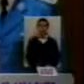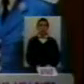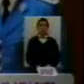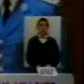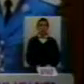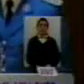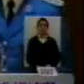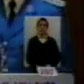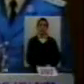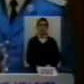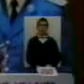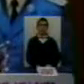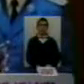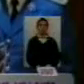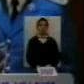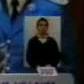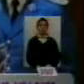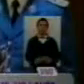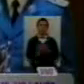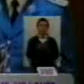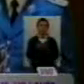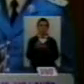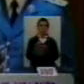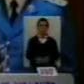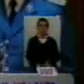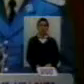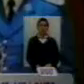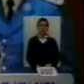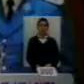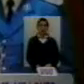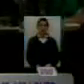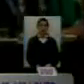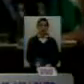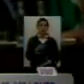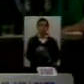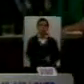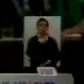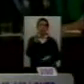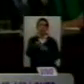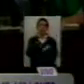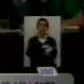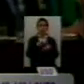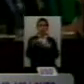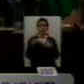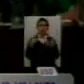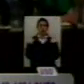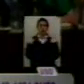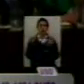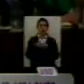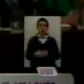Bueno, año pasado, usted me decía, ha invertido como 3.500 millones de dólares. ¿Verdad? ¿Está